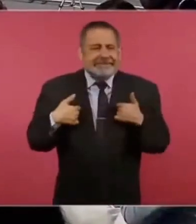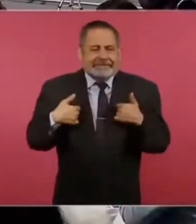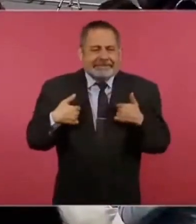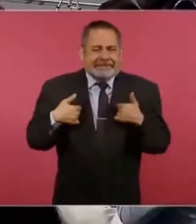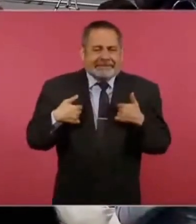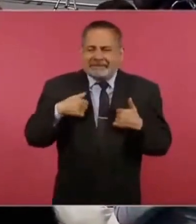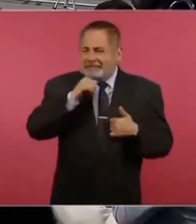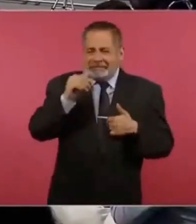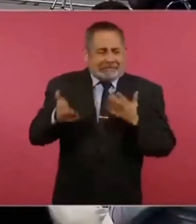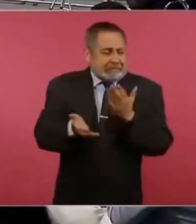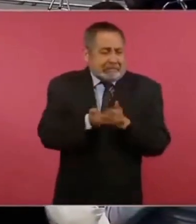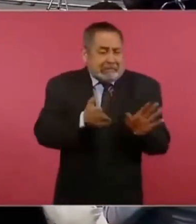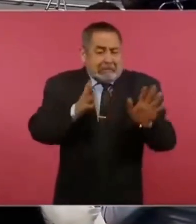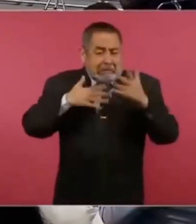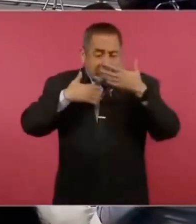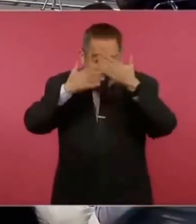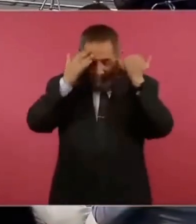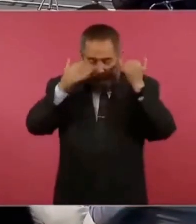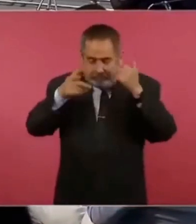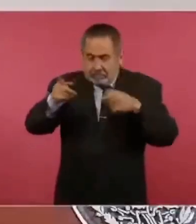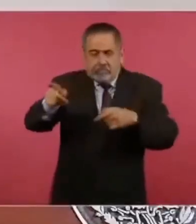tenía nada que ver,